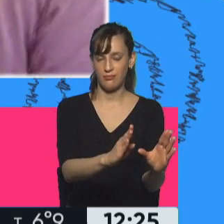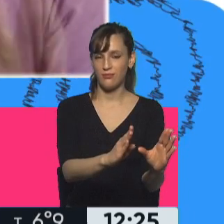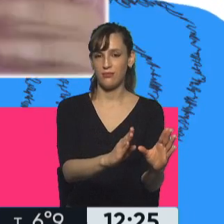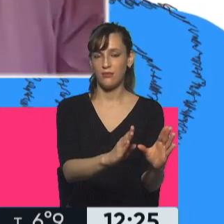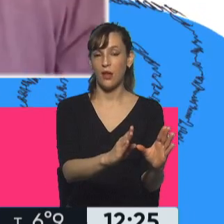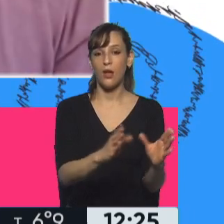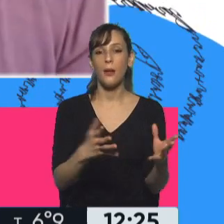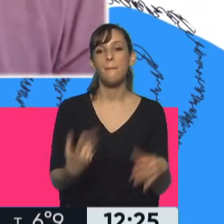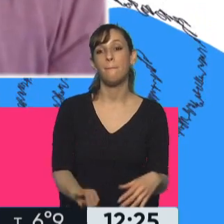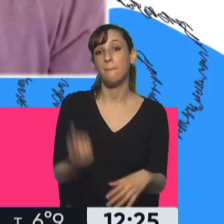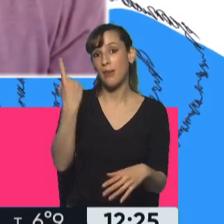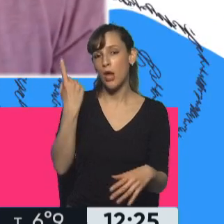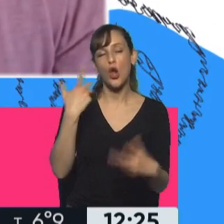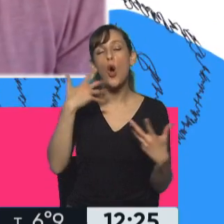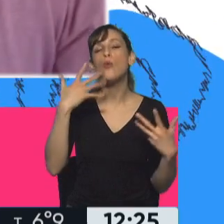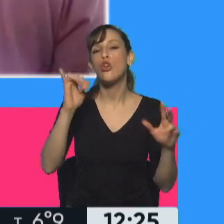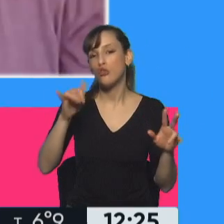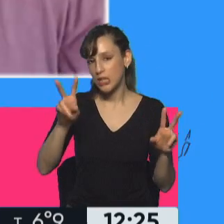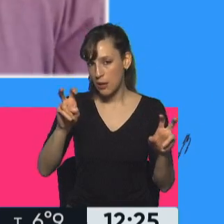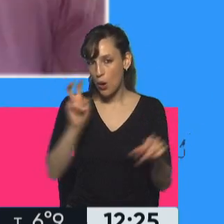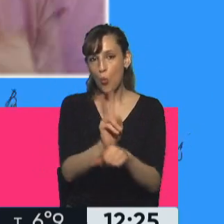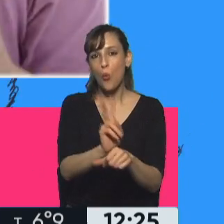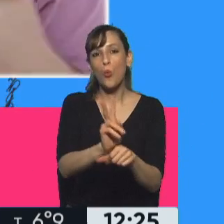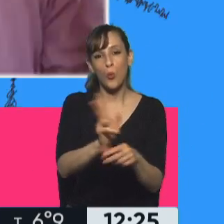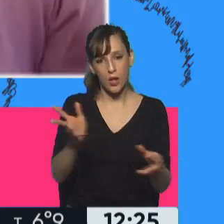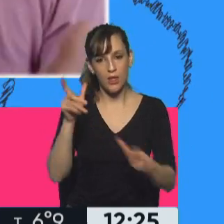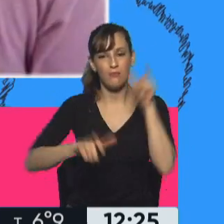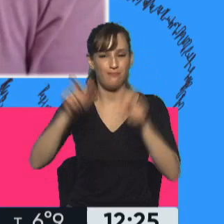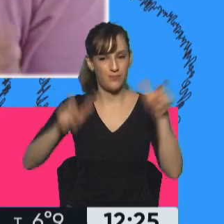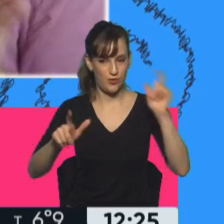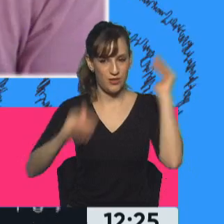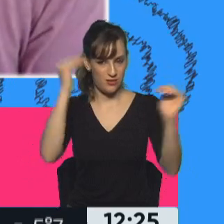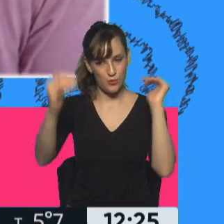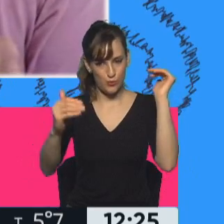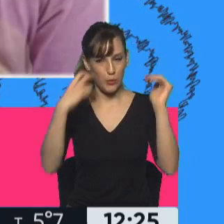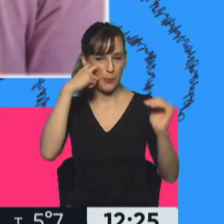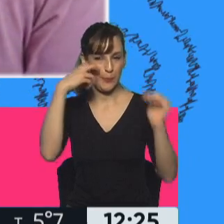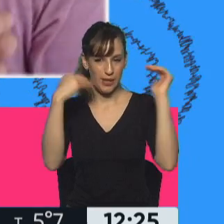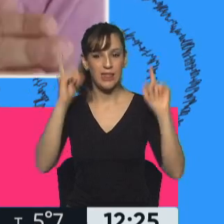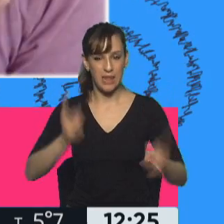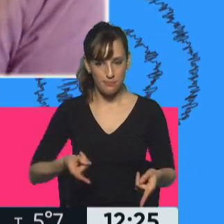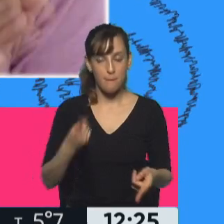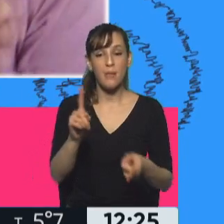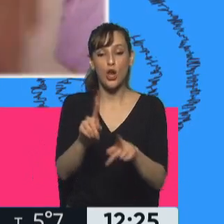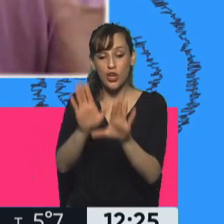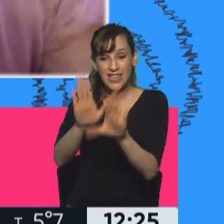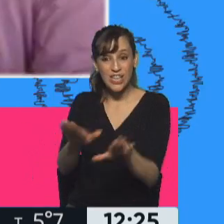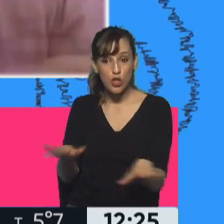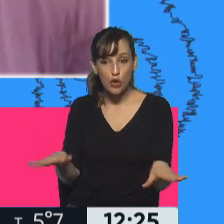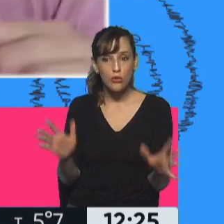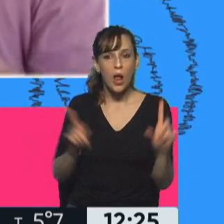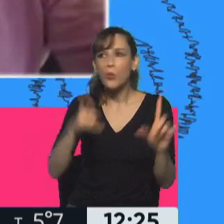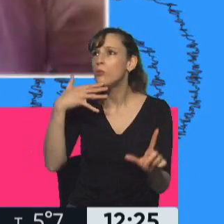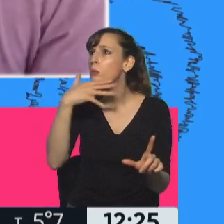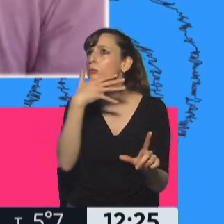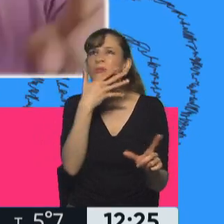Realmente, primero obviamente el cuidado de los más grandes, obviamente por una cuestión lógica. Pero los más chiquititos, ellos al no entender, de repente, de